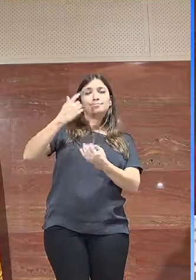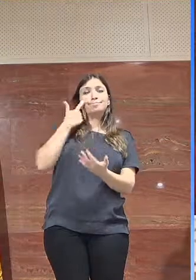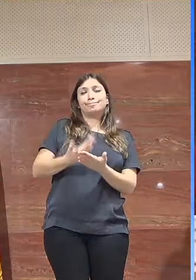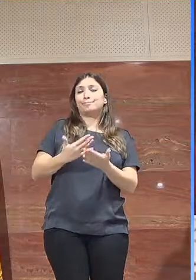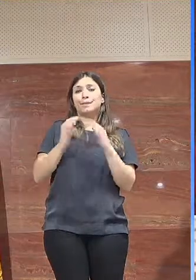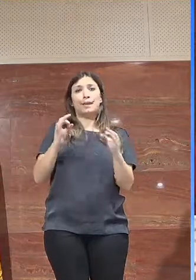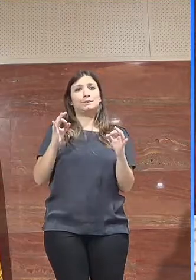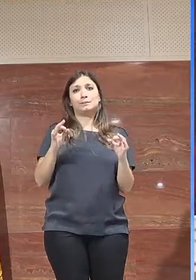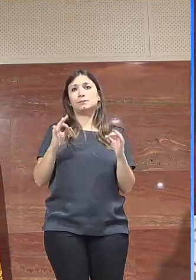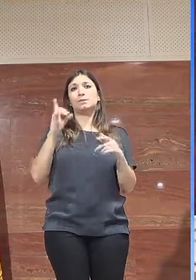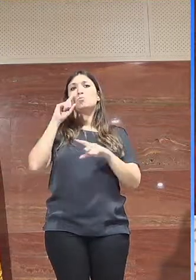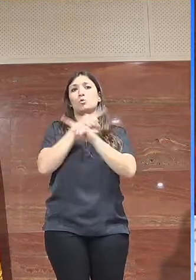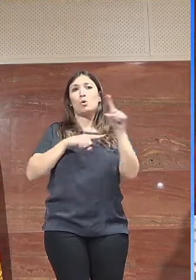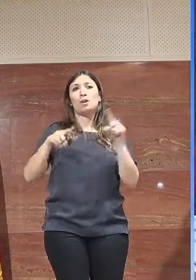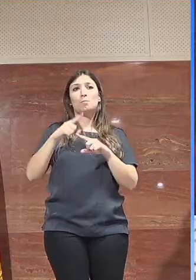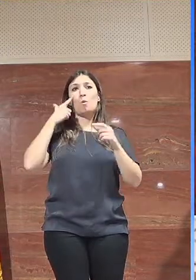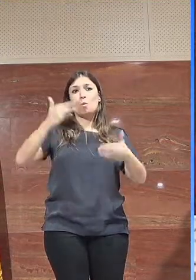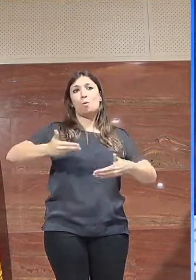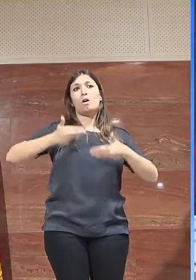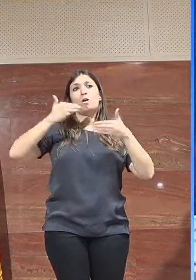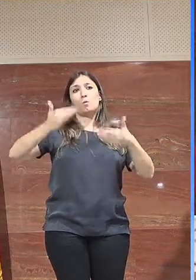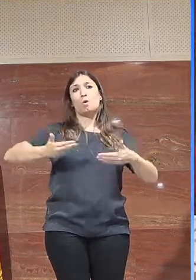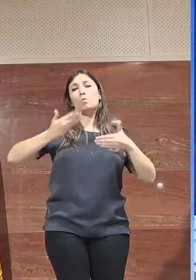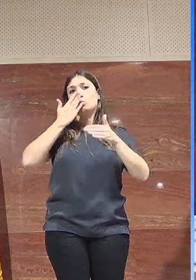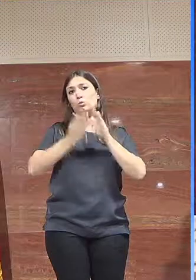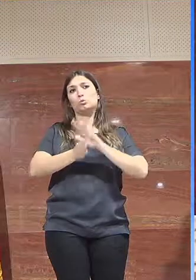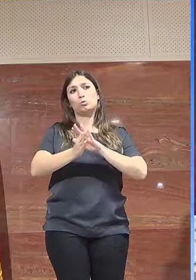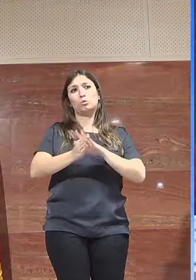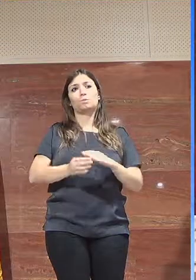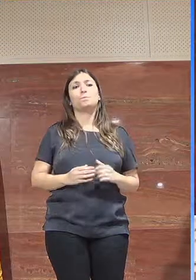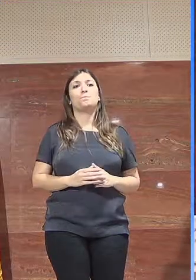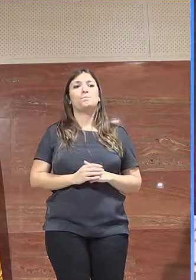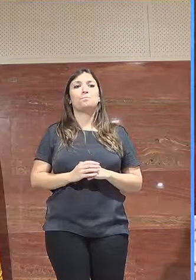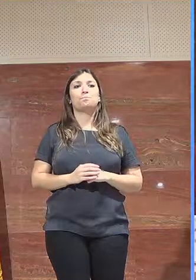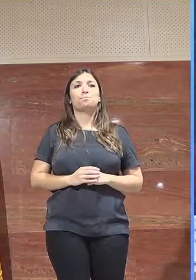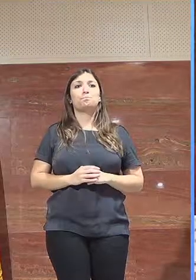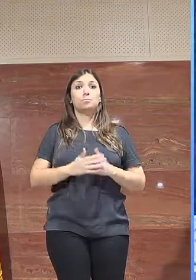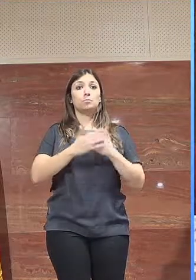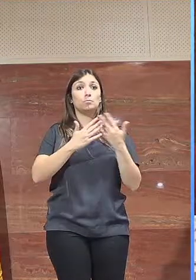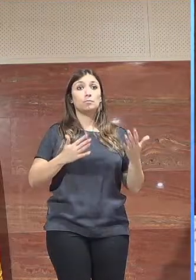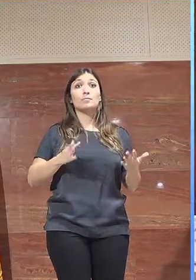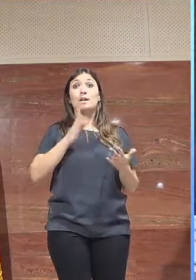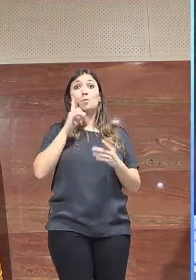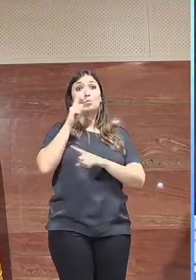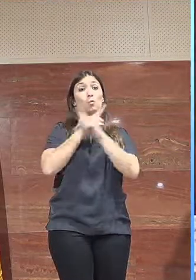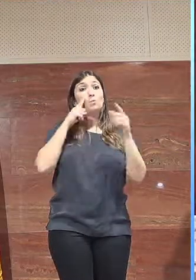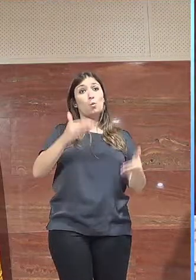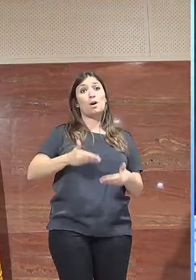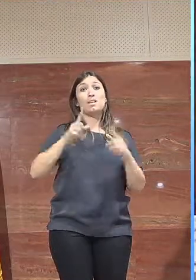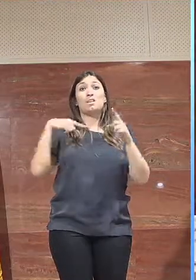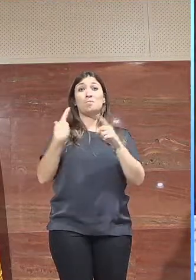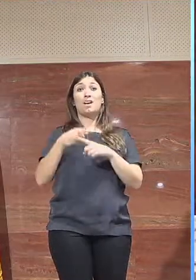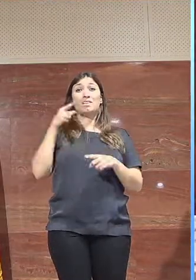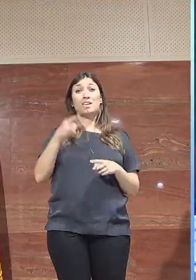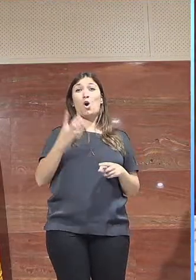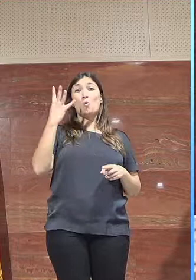constatando que problemas tradicionales pues se siguen dando, ¿no? Y solo añadimos que en este país pues hay un parque de 4